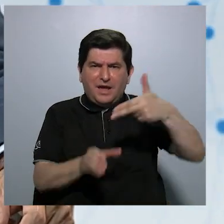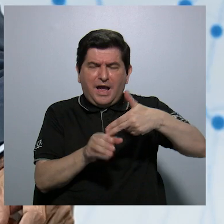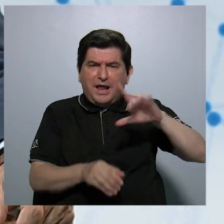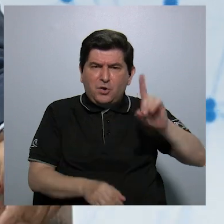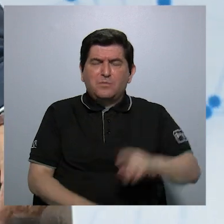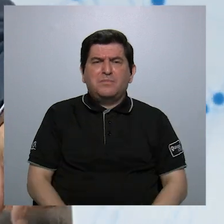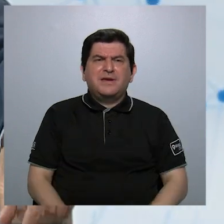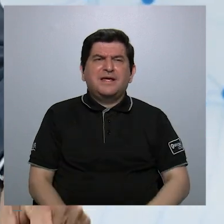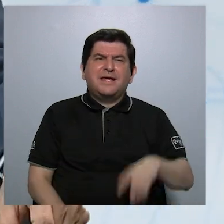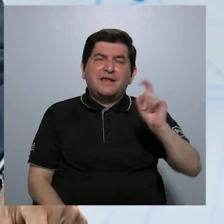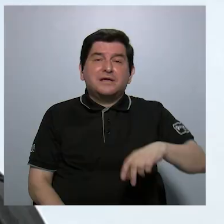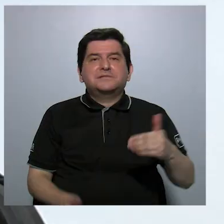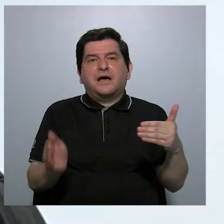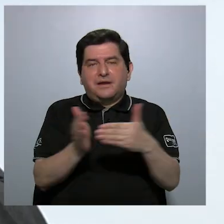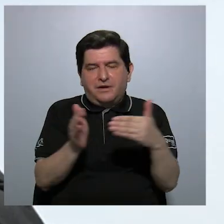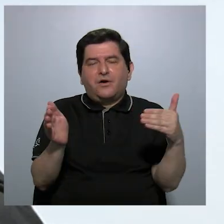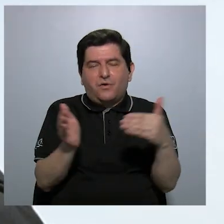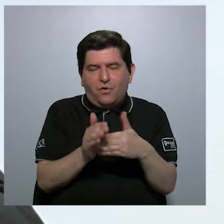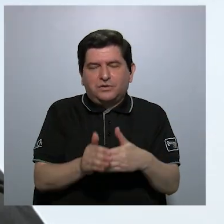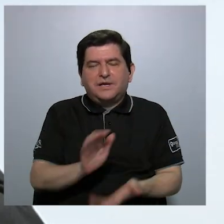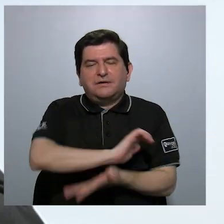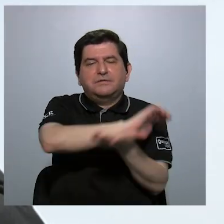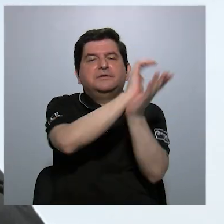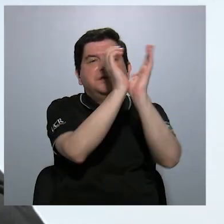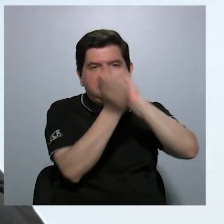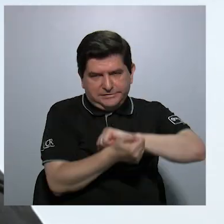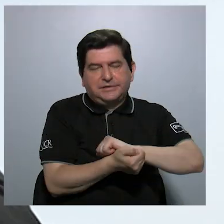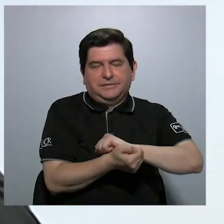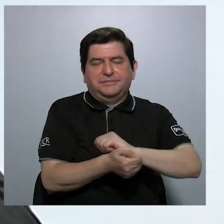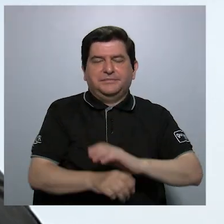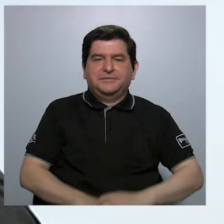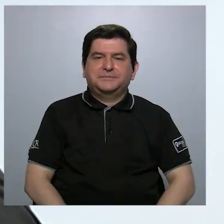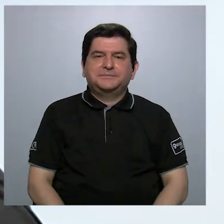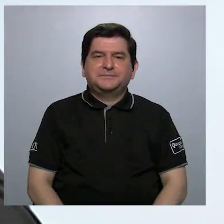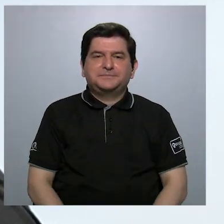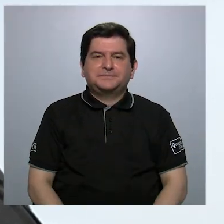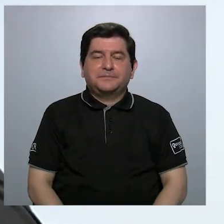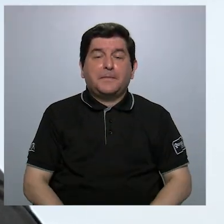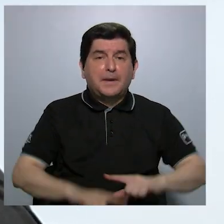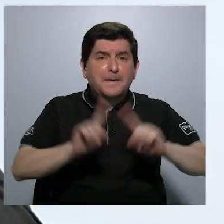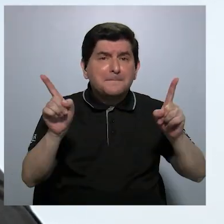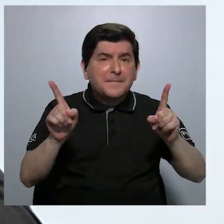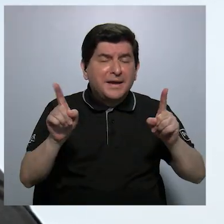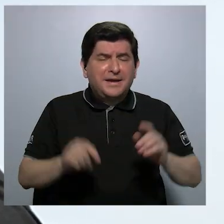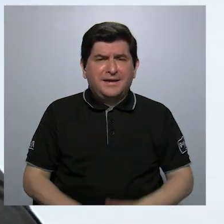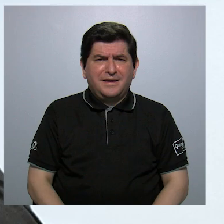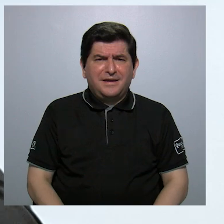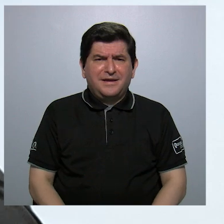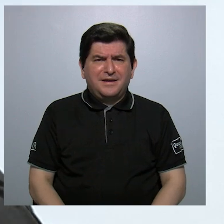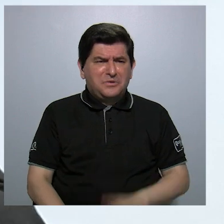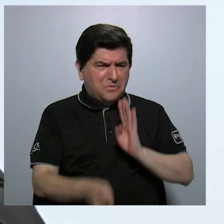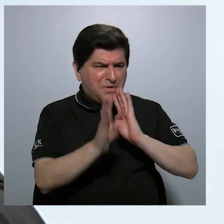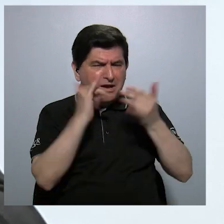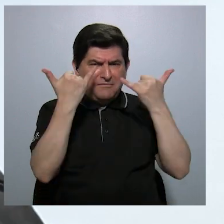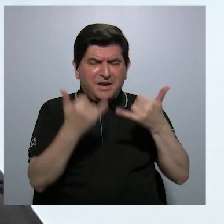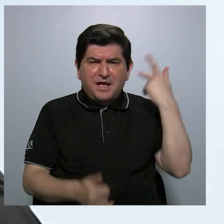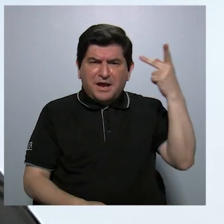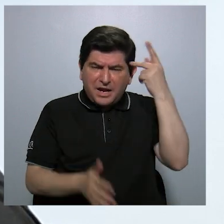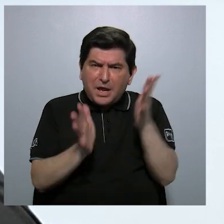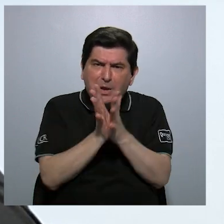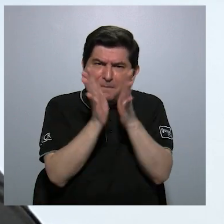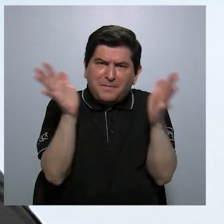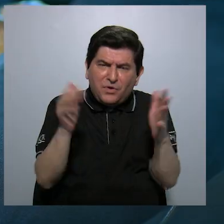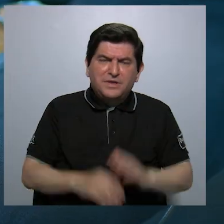ese vehículo. Se tendría que hacer otra vez la conversión, modificación. regresar a diésel. Exacto, pero mucho de lo que se ha estado conversando en